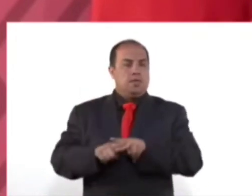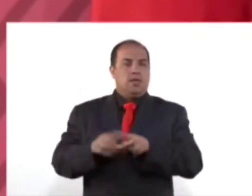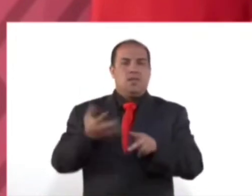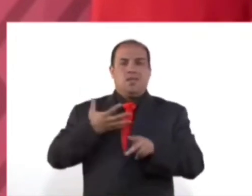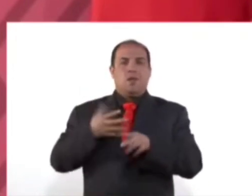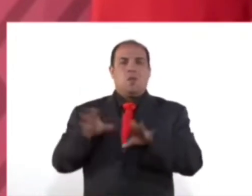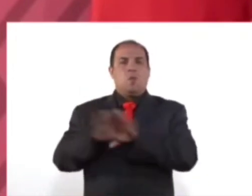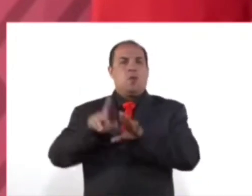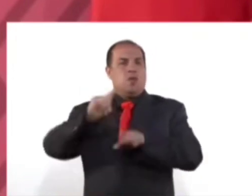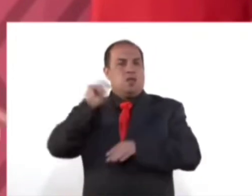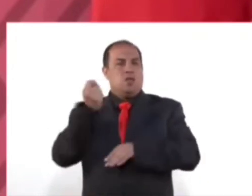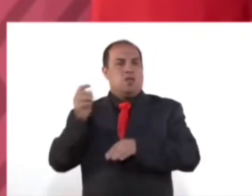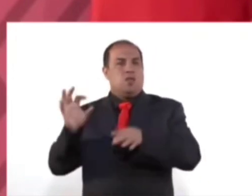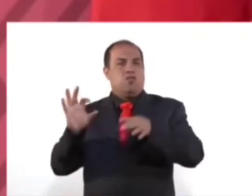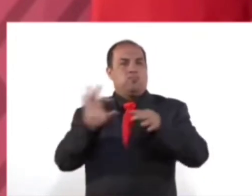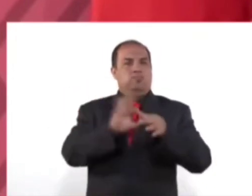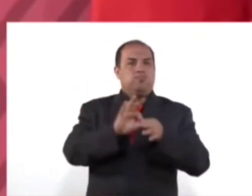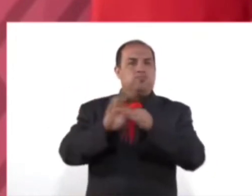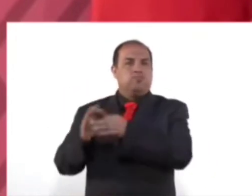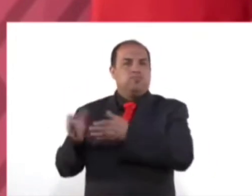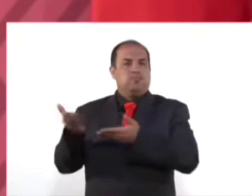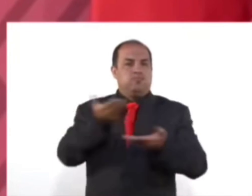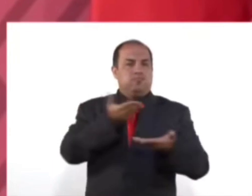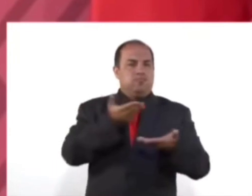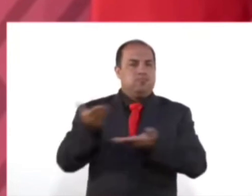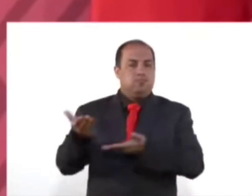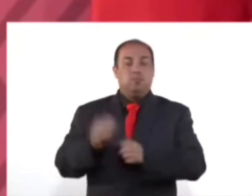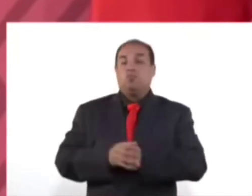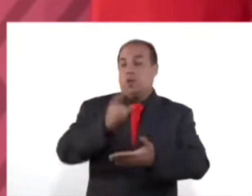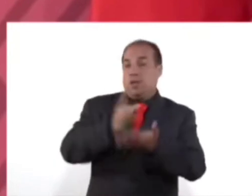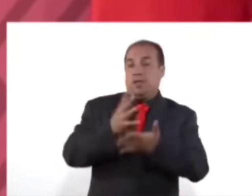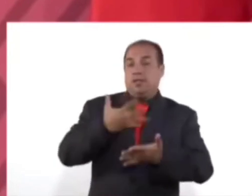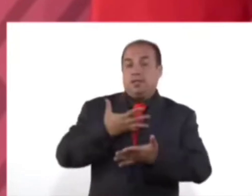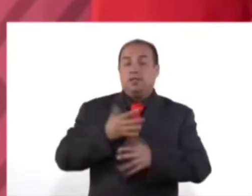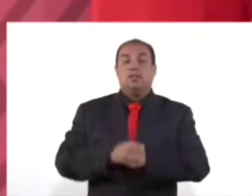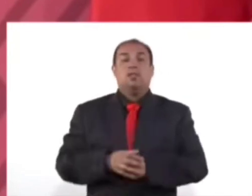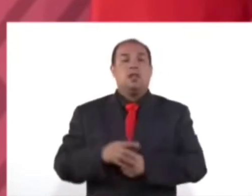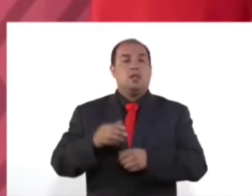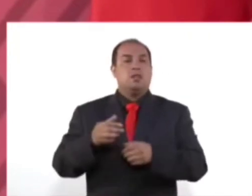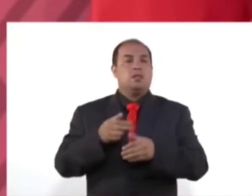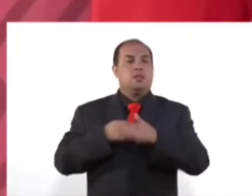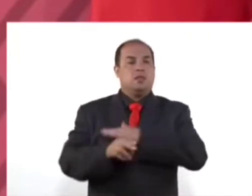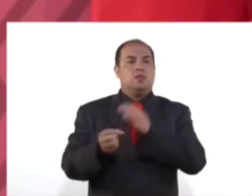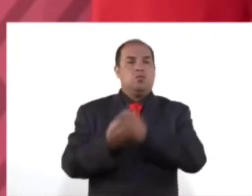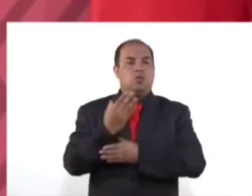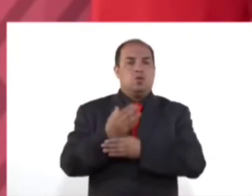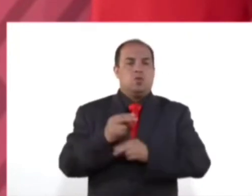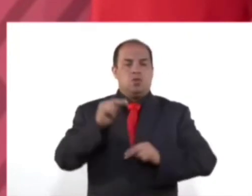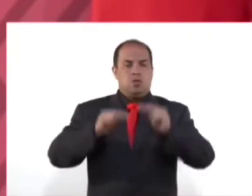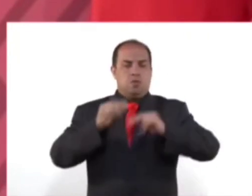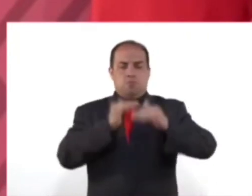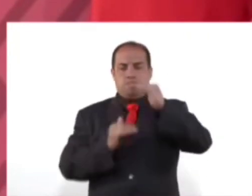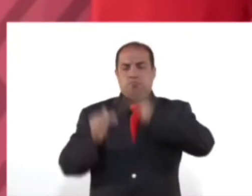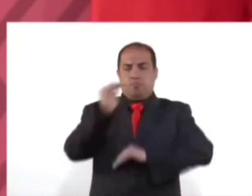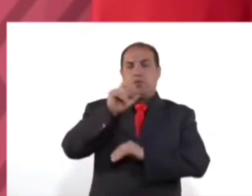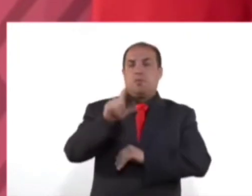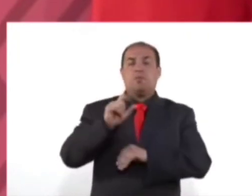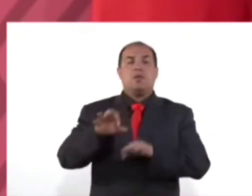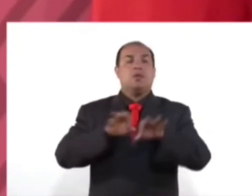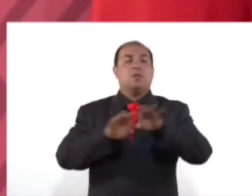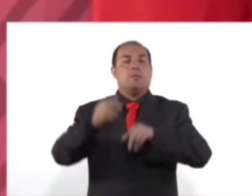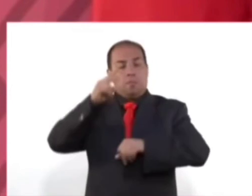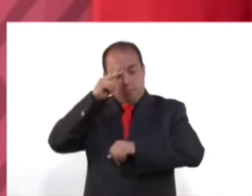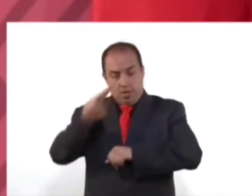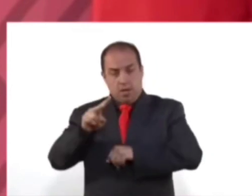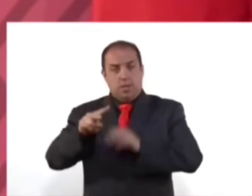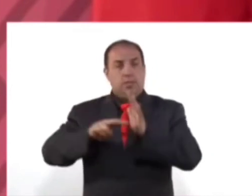tecnología. Es decir, no solo vamos a tener trenes nuevos de alta calidad, sino que también personal mexicano, trabajadores